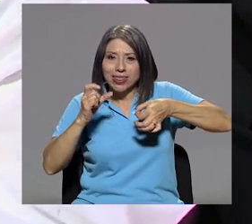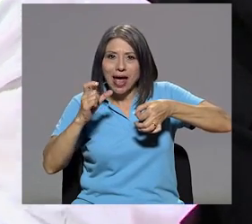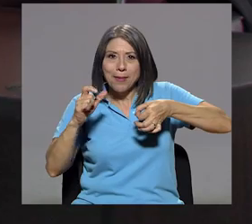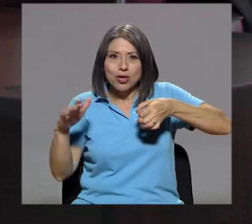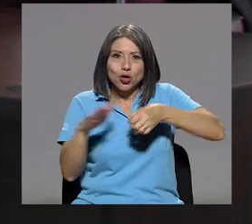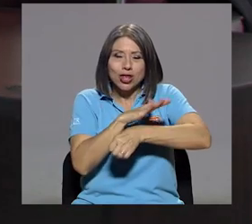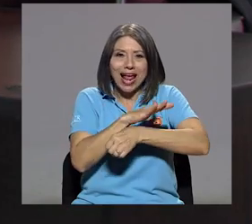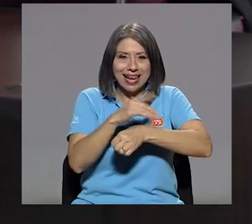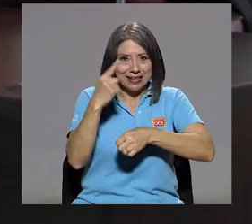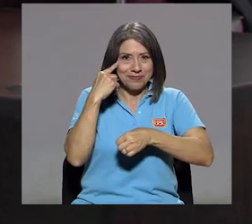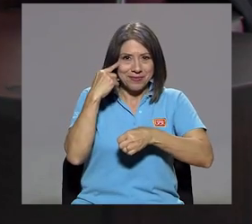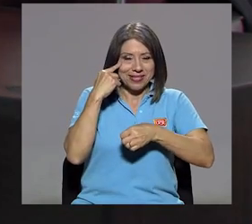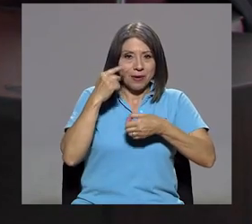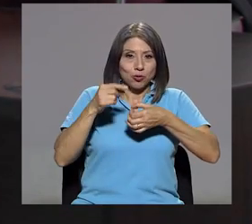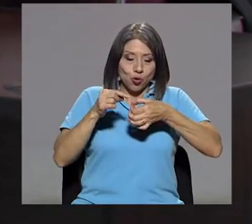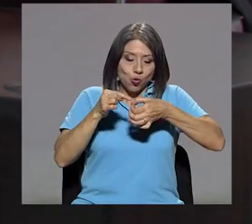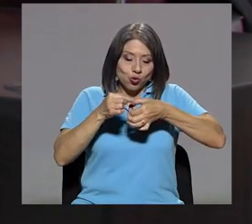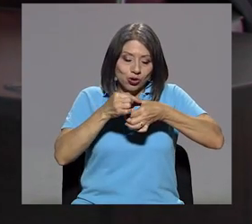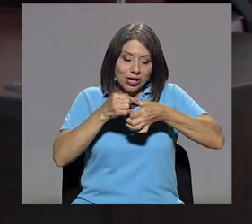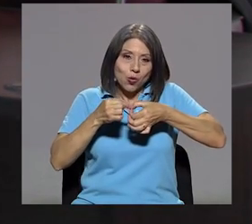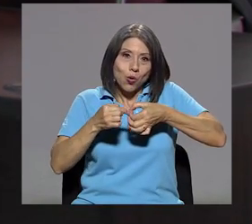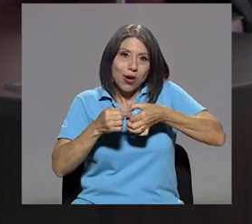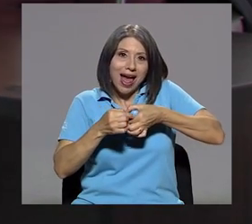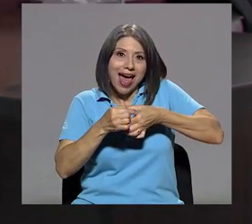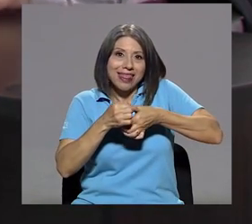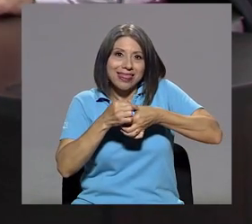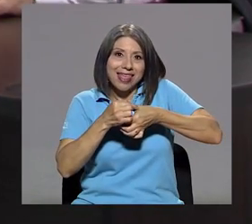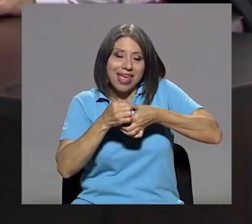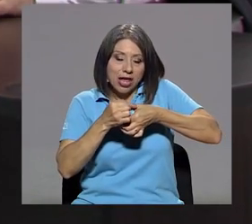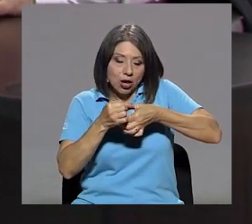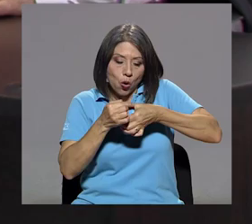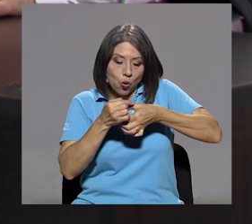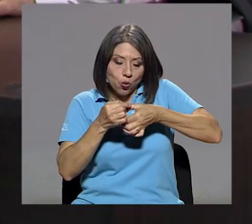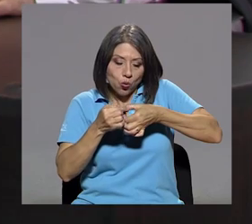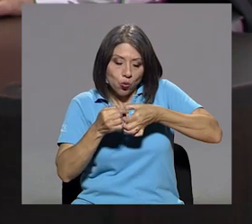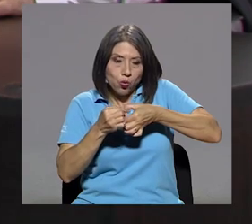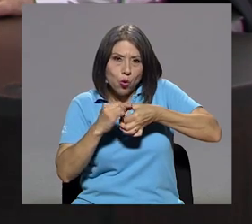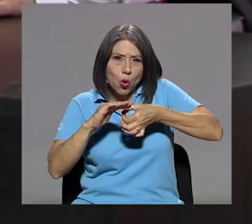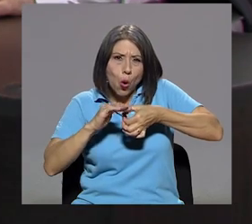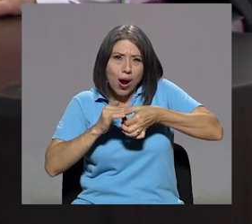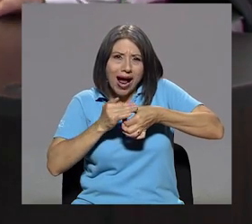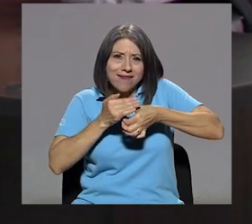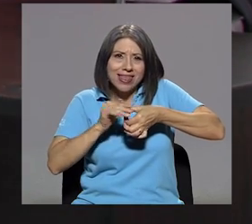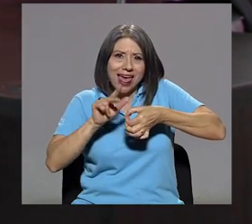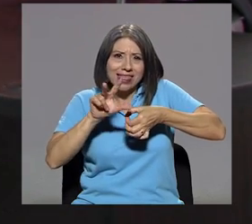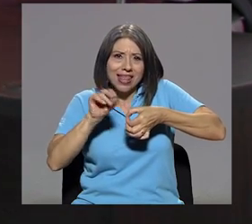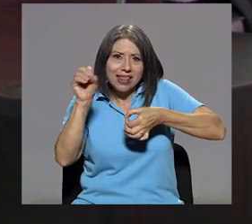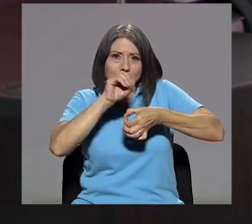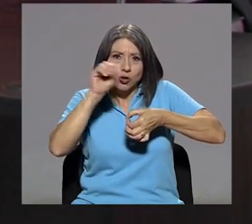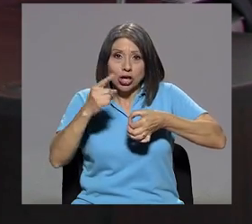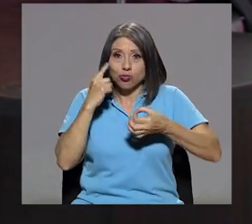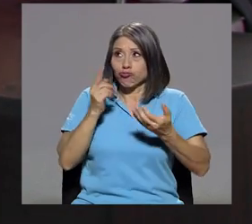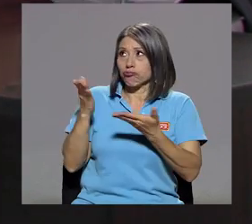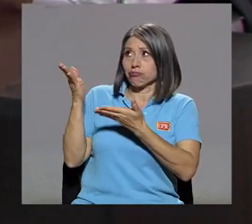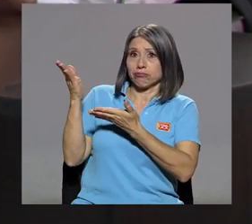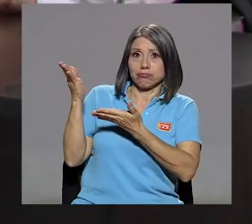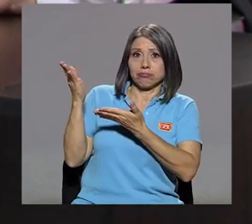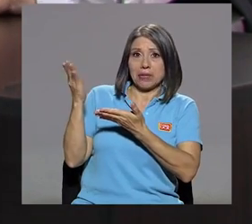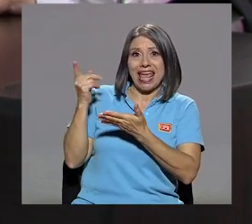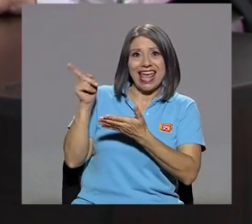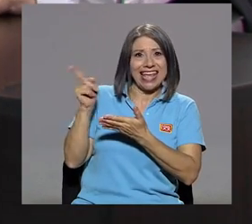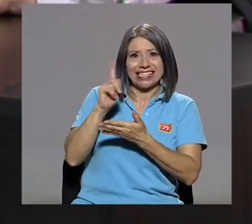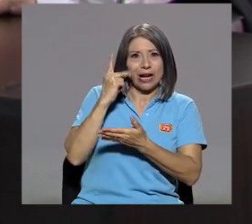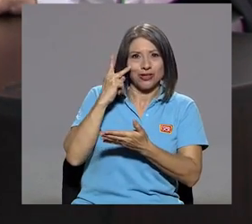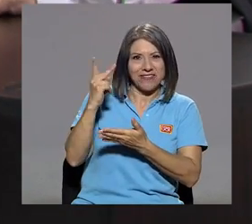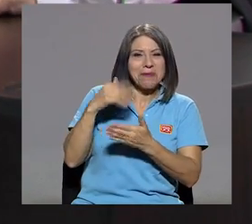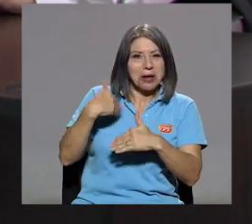un círculo grande, que sería el borde del nervio, con una concavidad de un 30%. En esta imagen no, pero lo podemos buscar